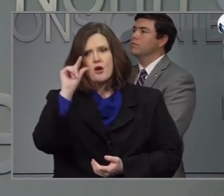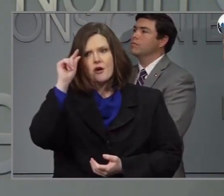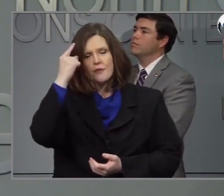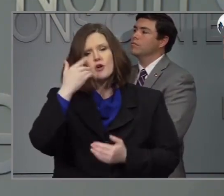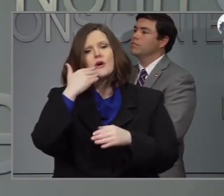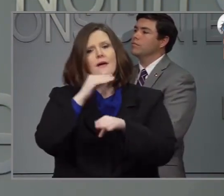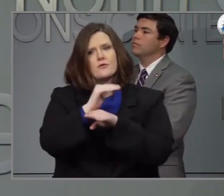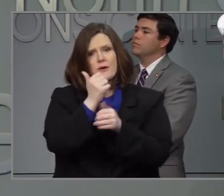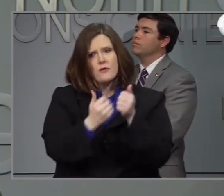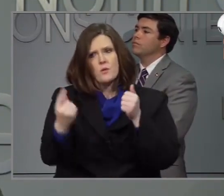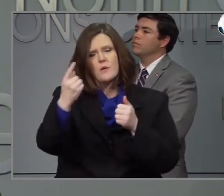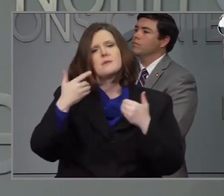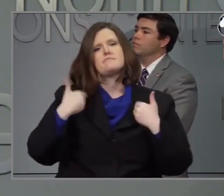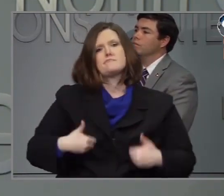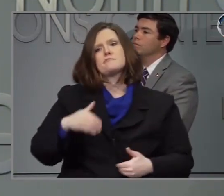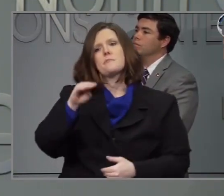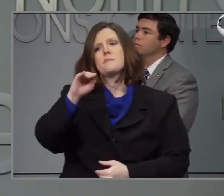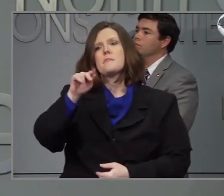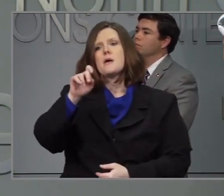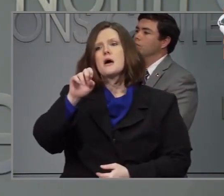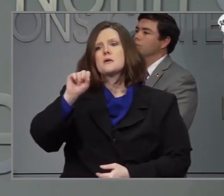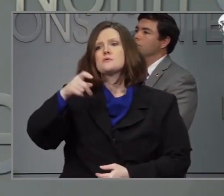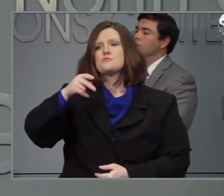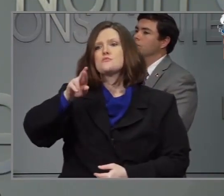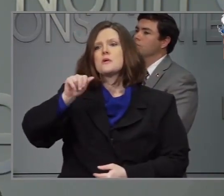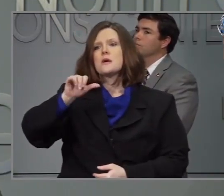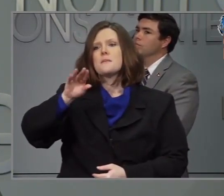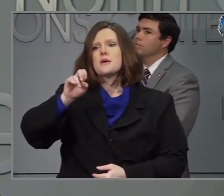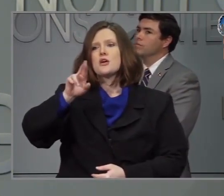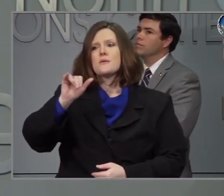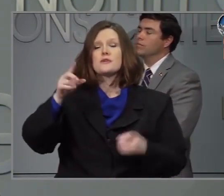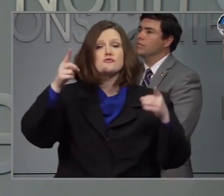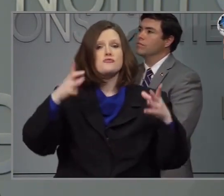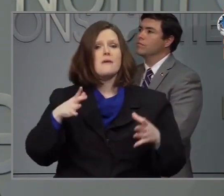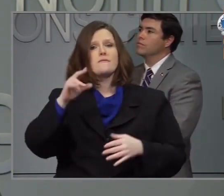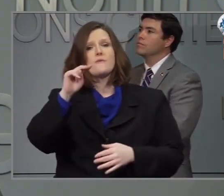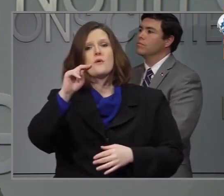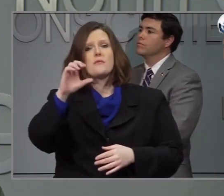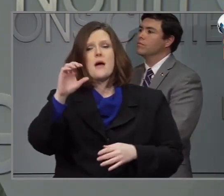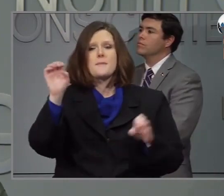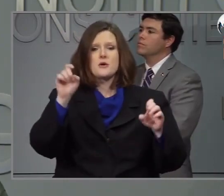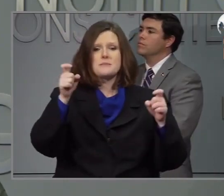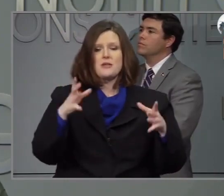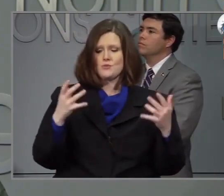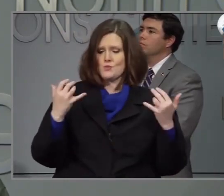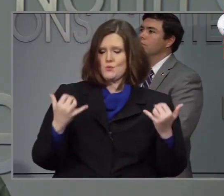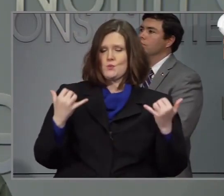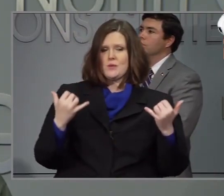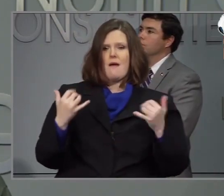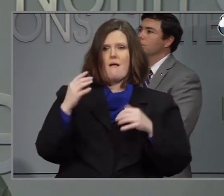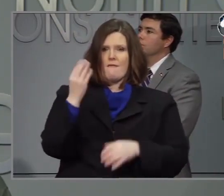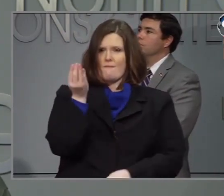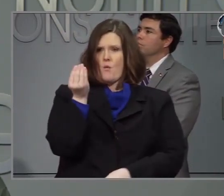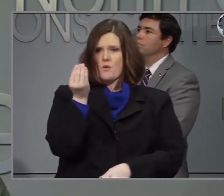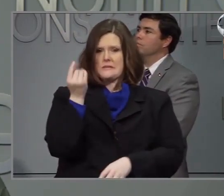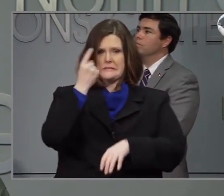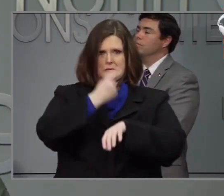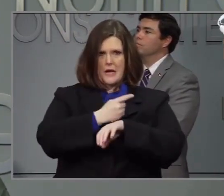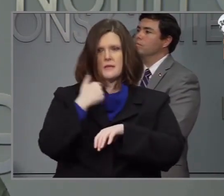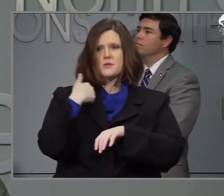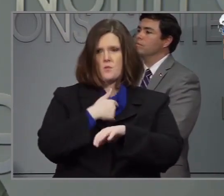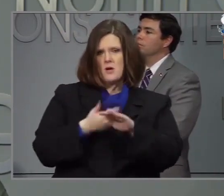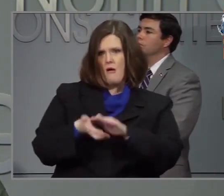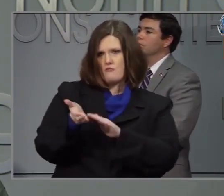muy buenas tardes a todos soy marks perry el director de la administración de emergencia estamos en el día